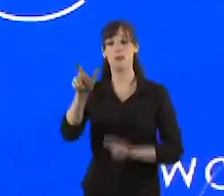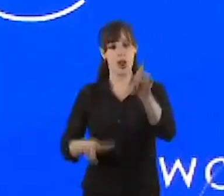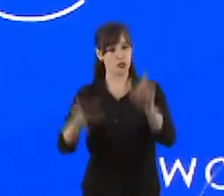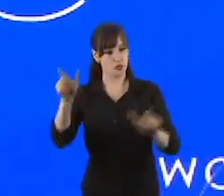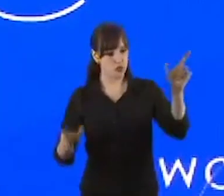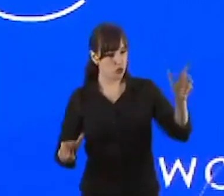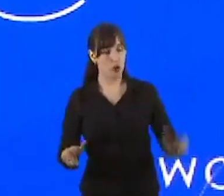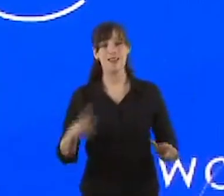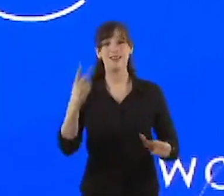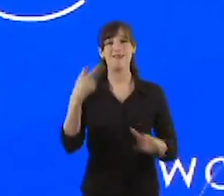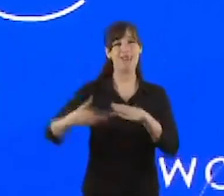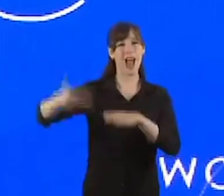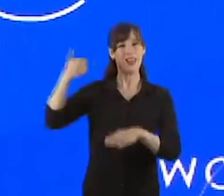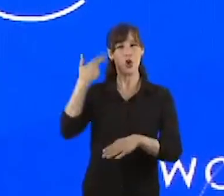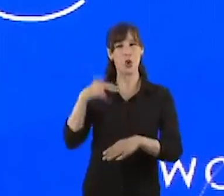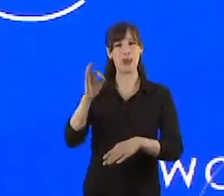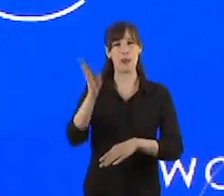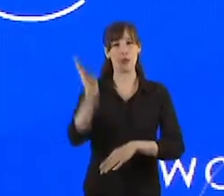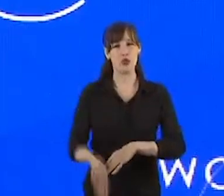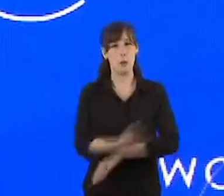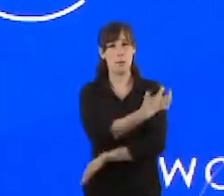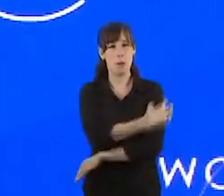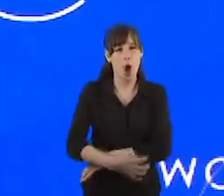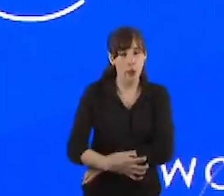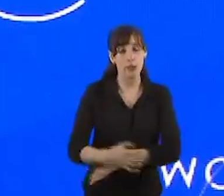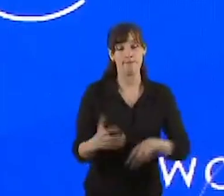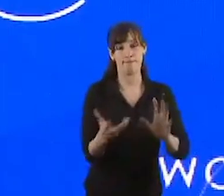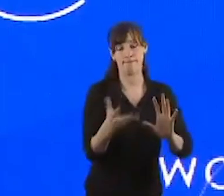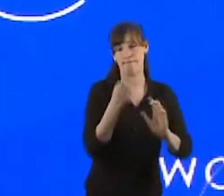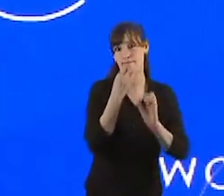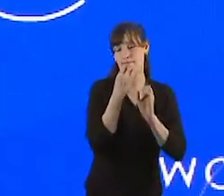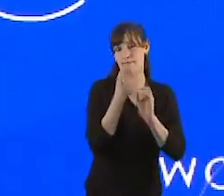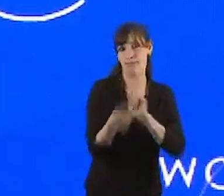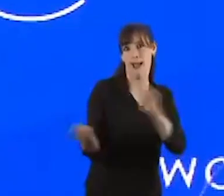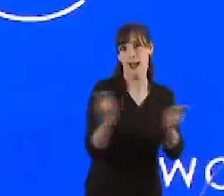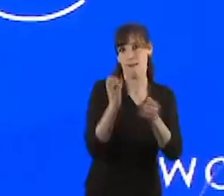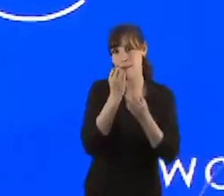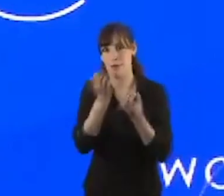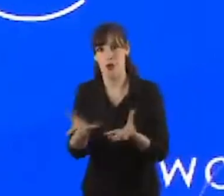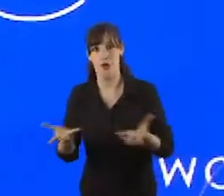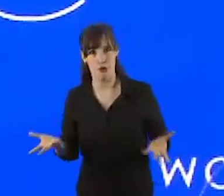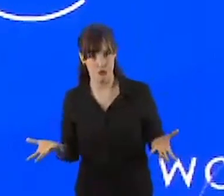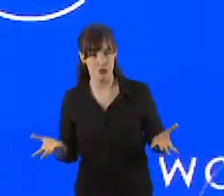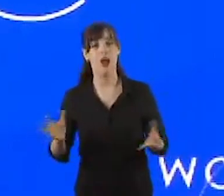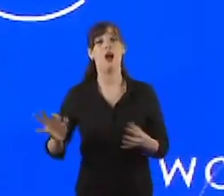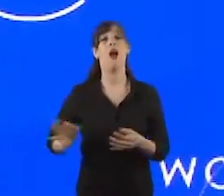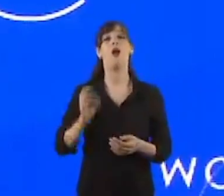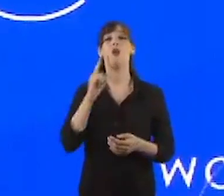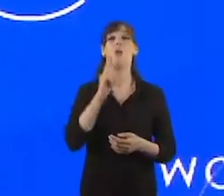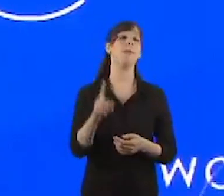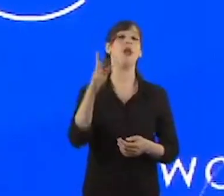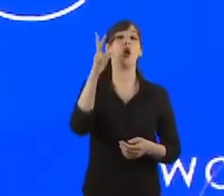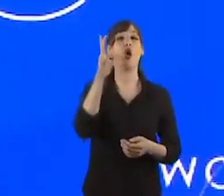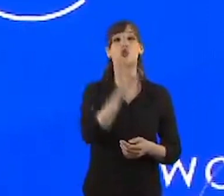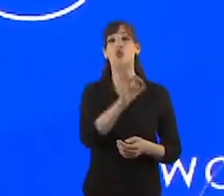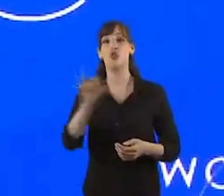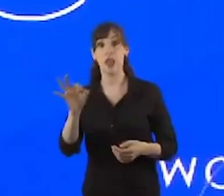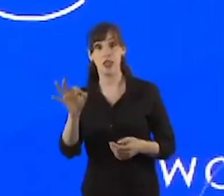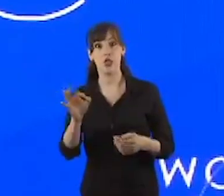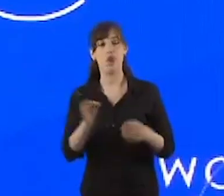al 90% de la población mundial. No debemos olvidar nunca que para el año 1800, cerca